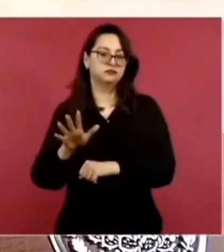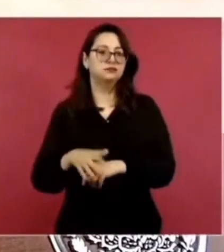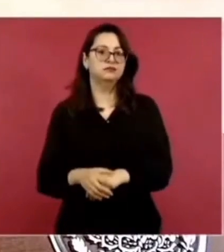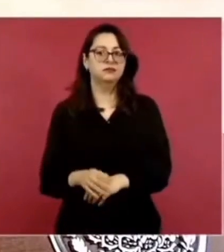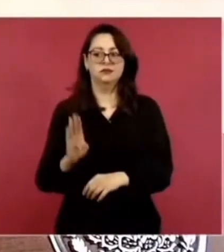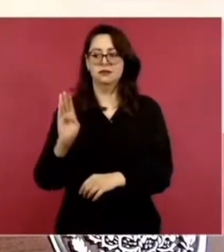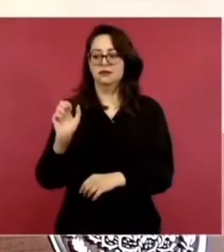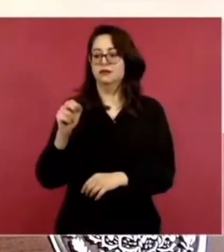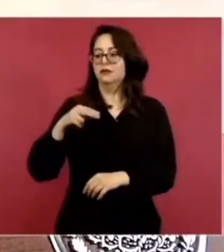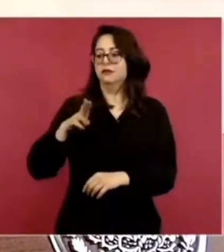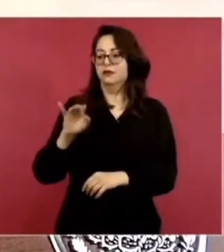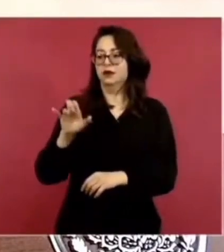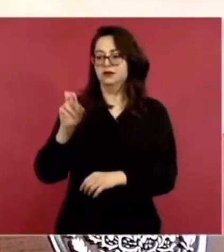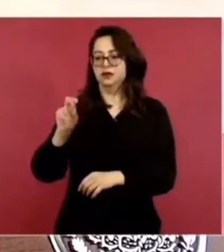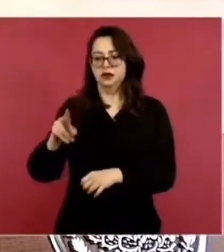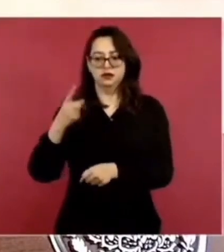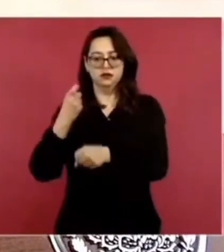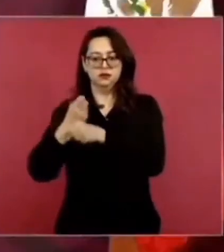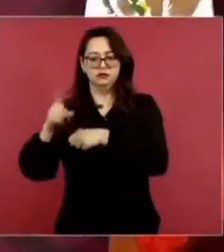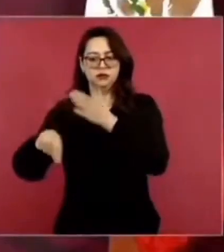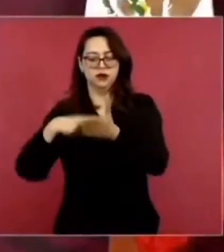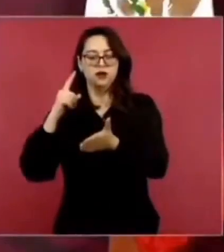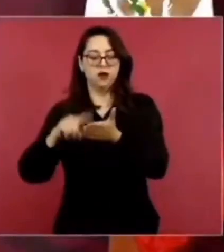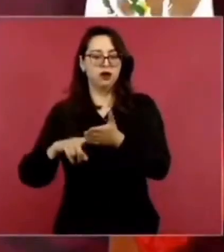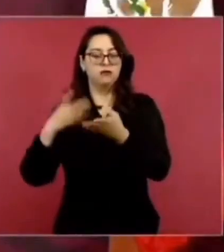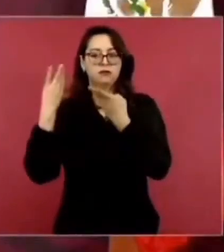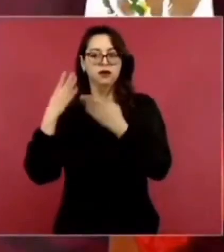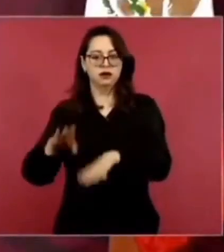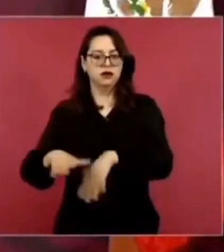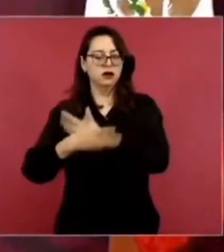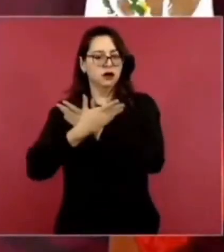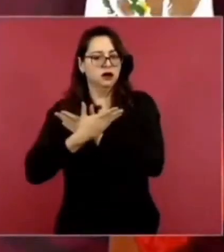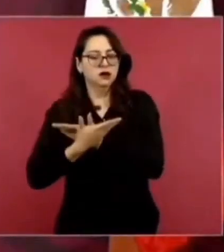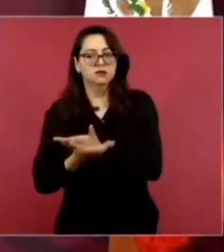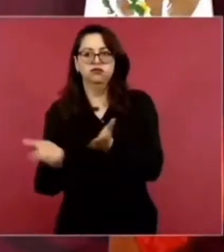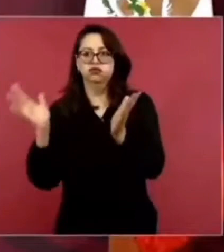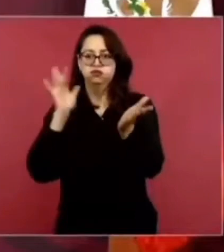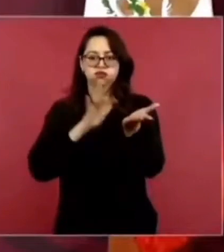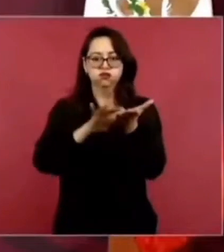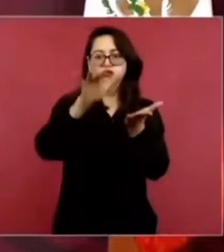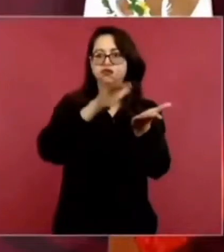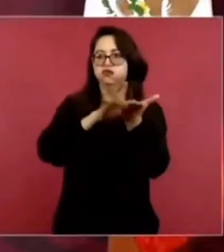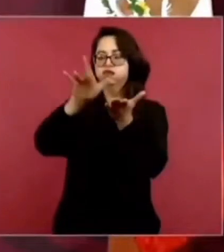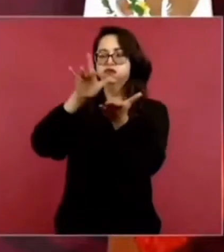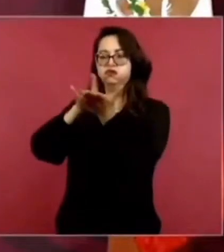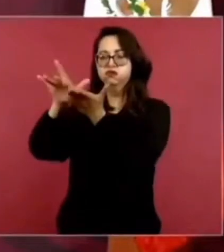Primer lugar, donde se dispersan todos los apoyos